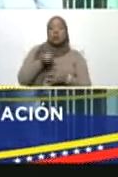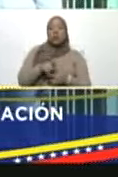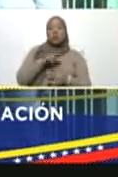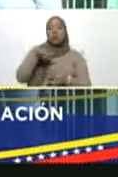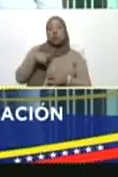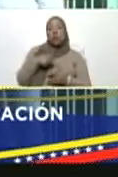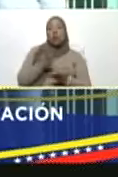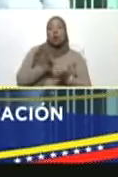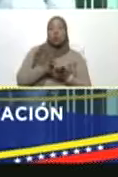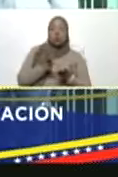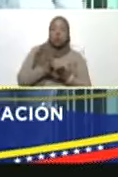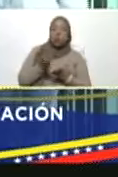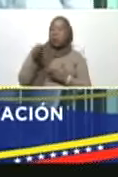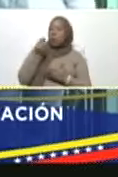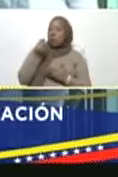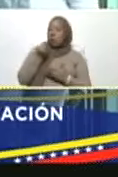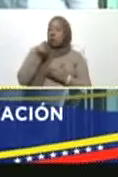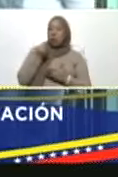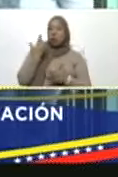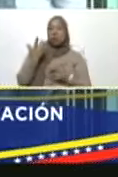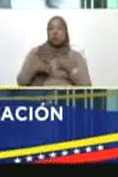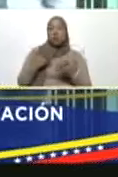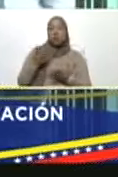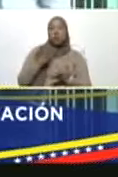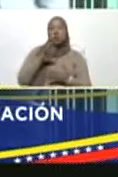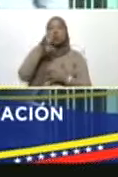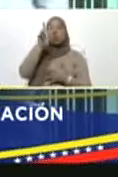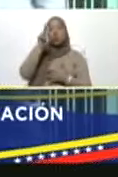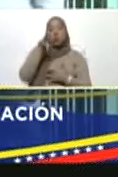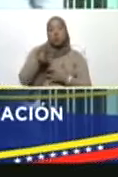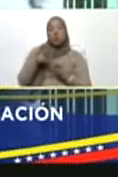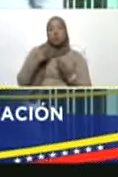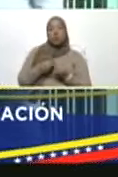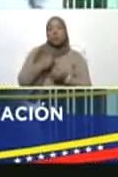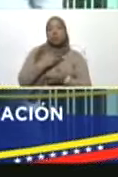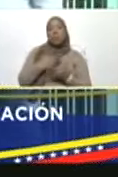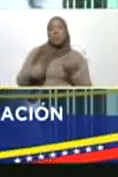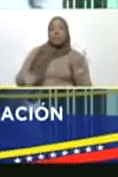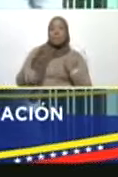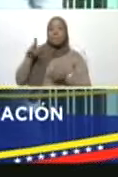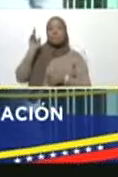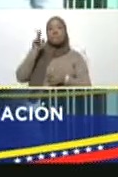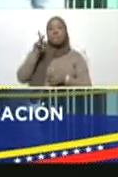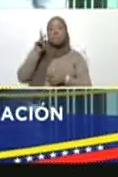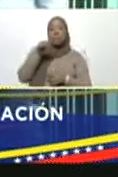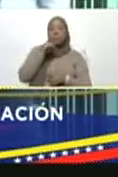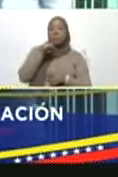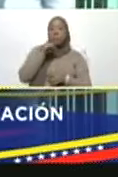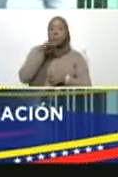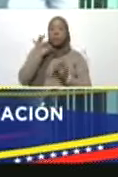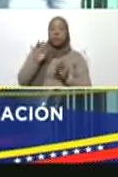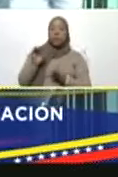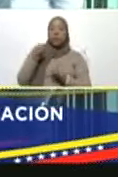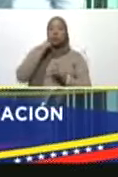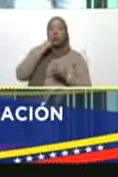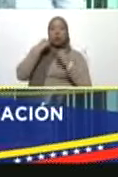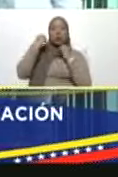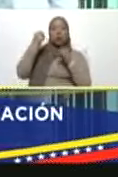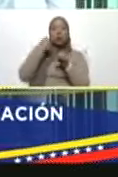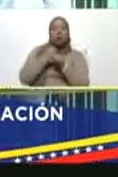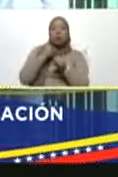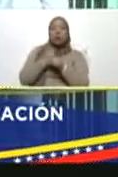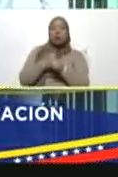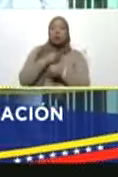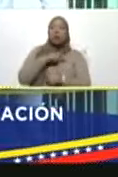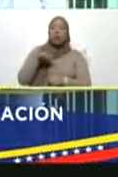escuela habilitada para ver clases todos los días junto a nuestros profesores, ya que esto fue una lucha como representante de la